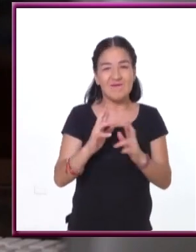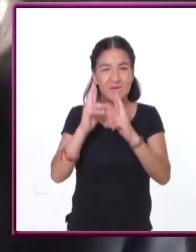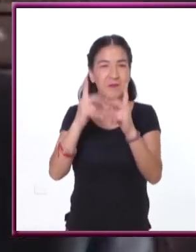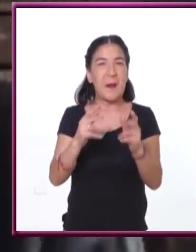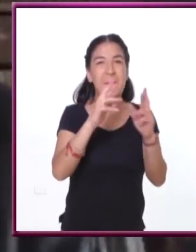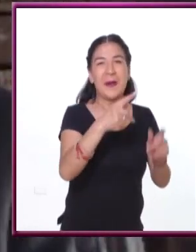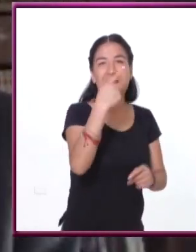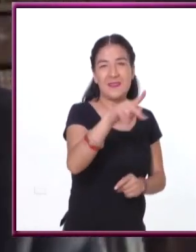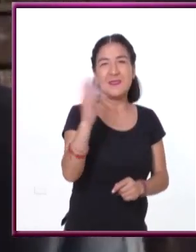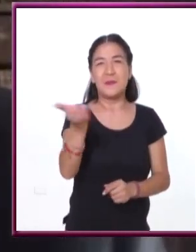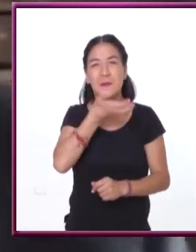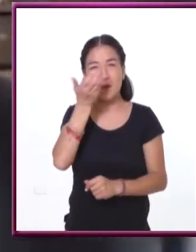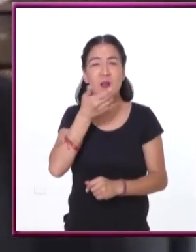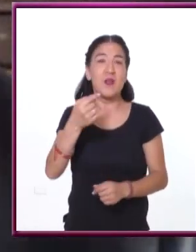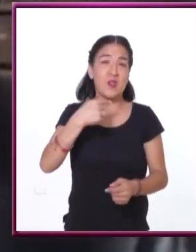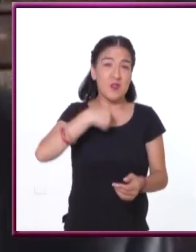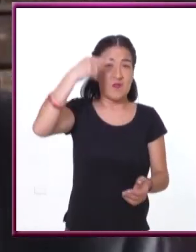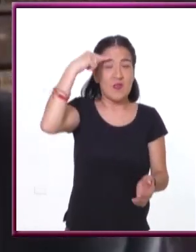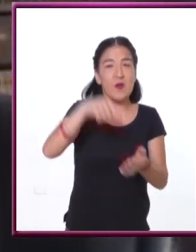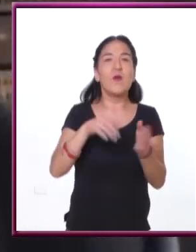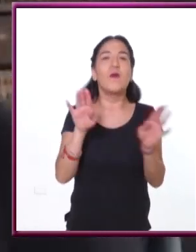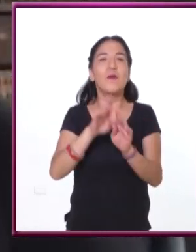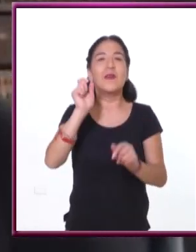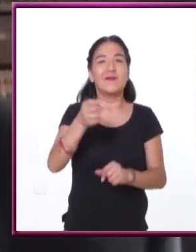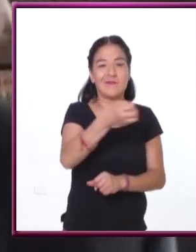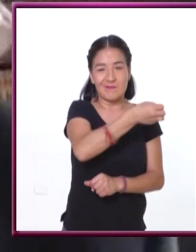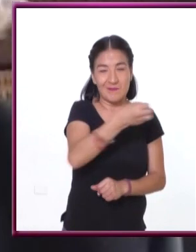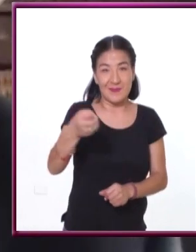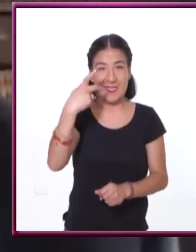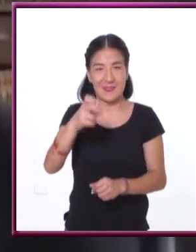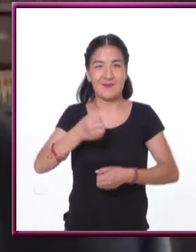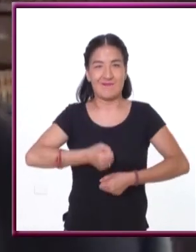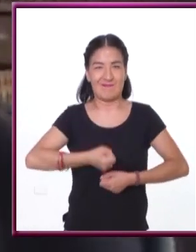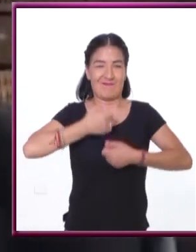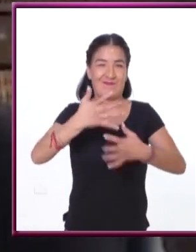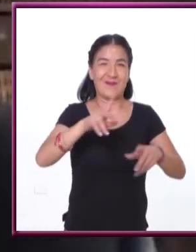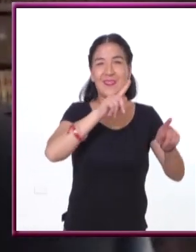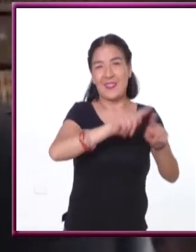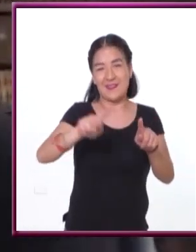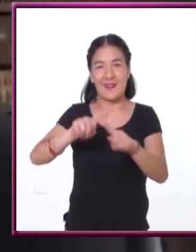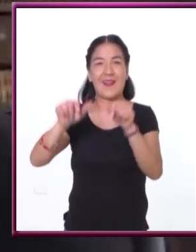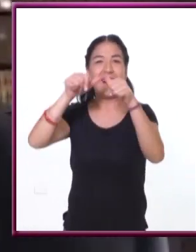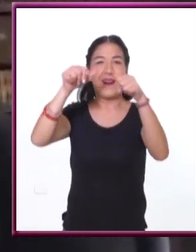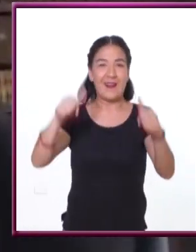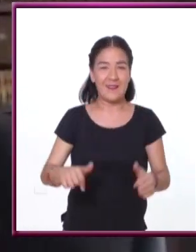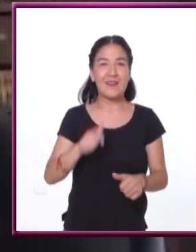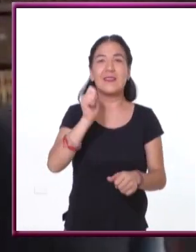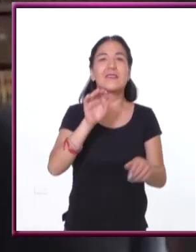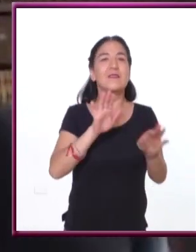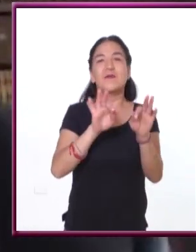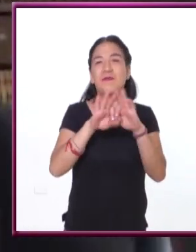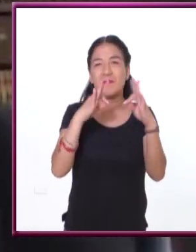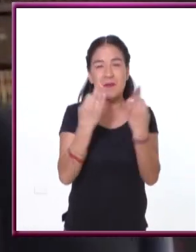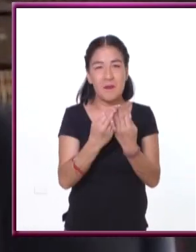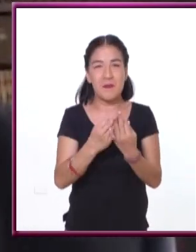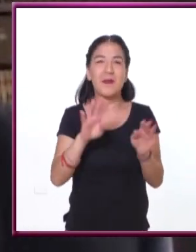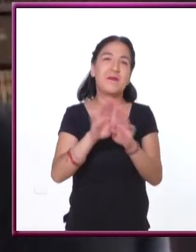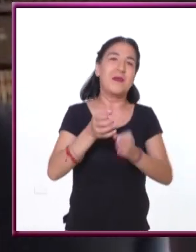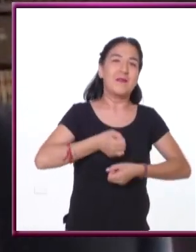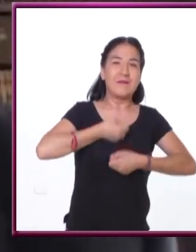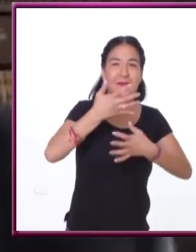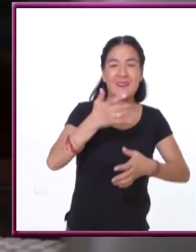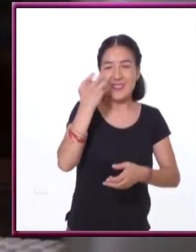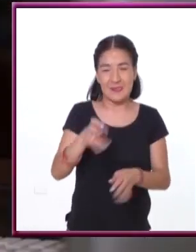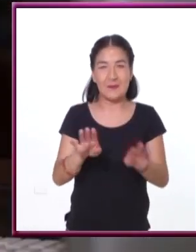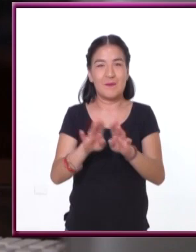estructuras? Yo creo que la obligación de la poesía, como cualquier forma de arte, como cualquier forma de expresión,